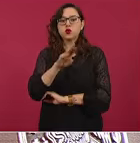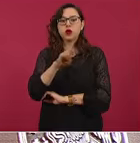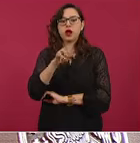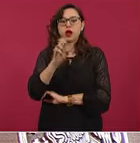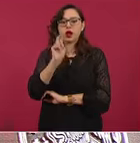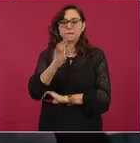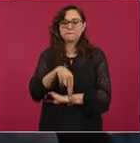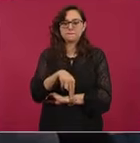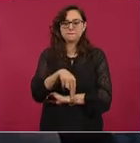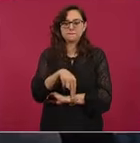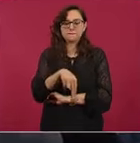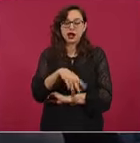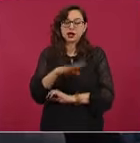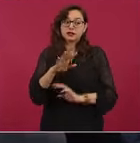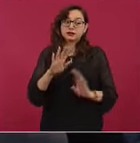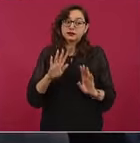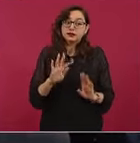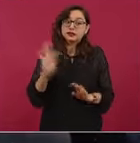que es también